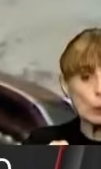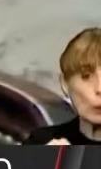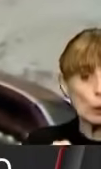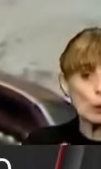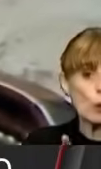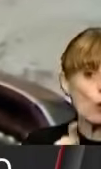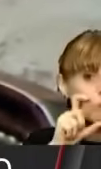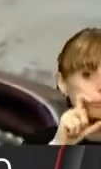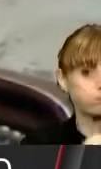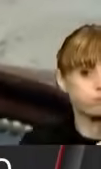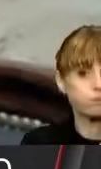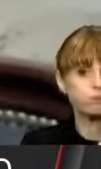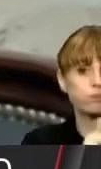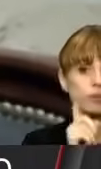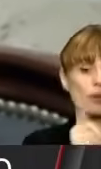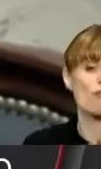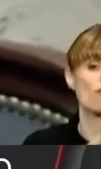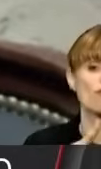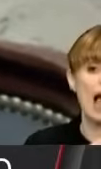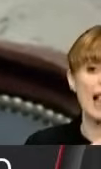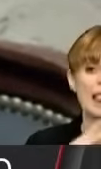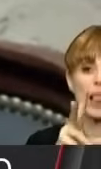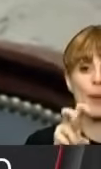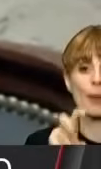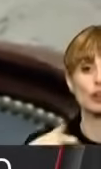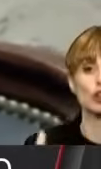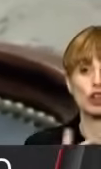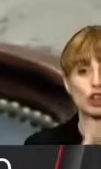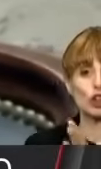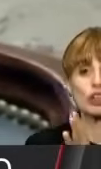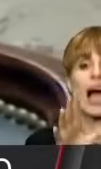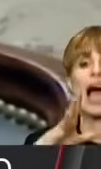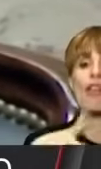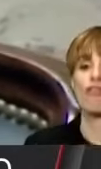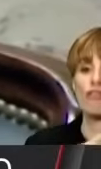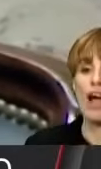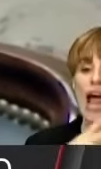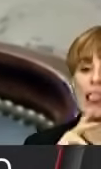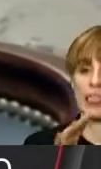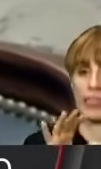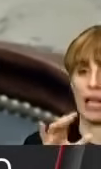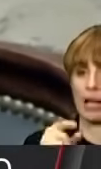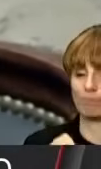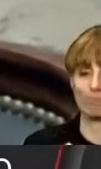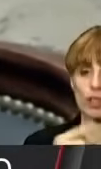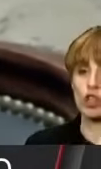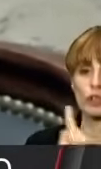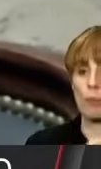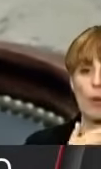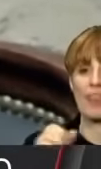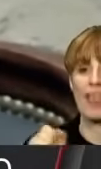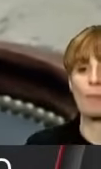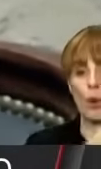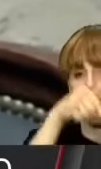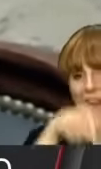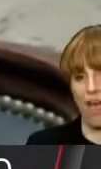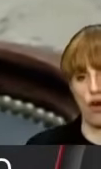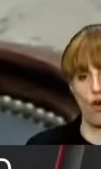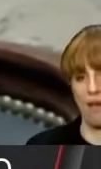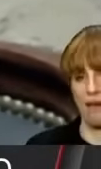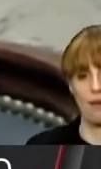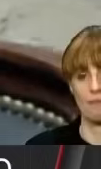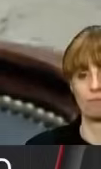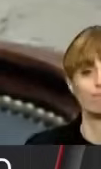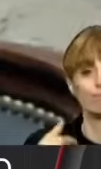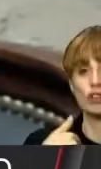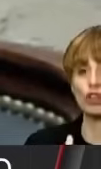la Comisión de Previsión Social, no se puede aprobar esto acá. Y yo